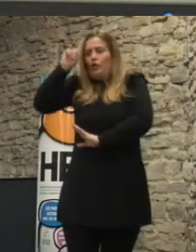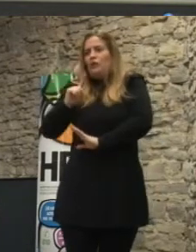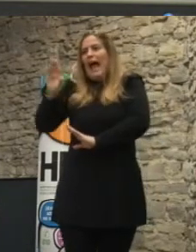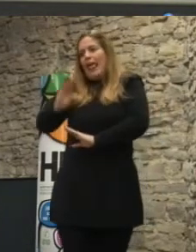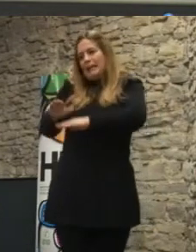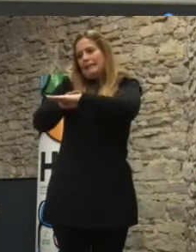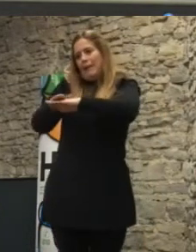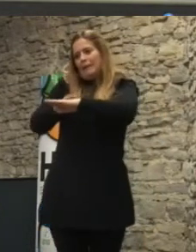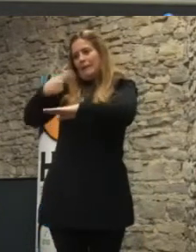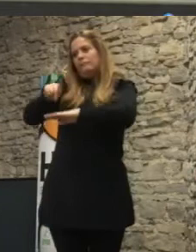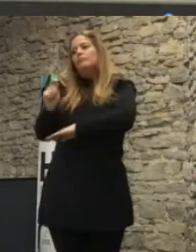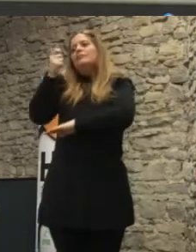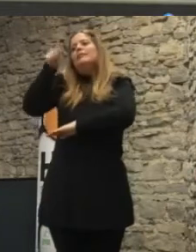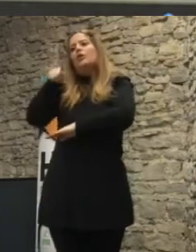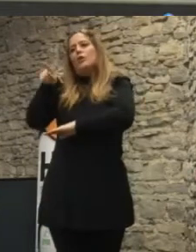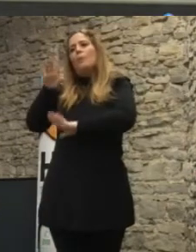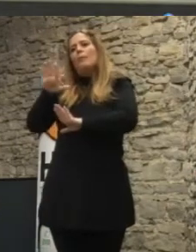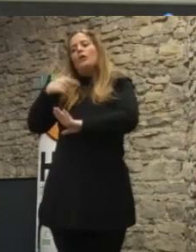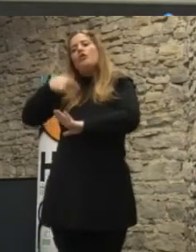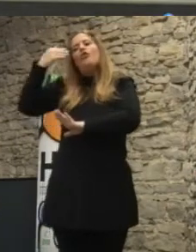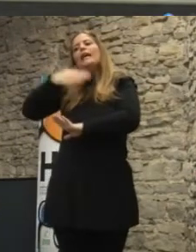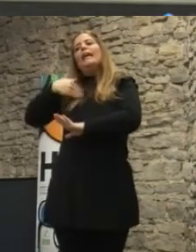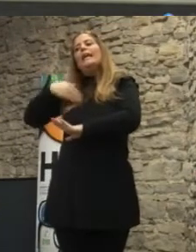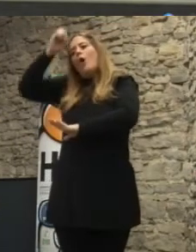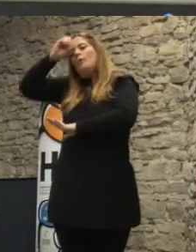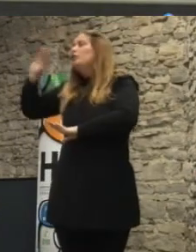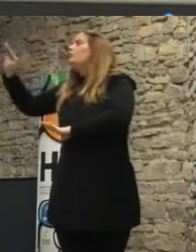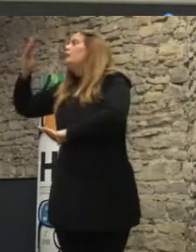otra, pero quería conocer tus opiniones.